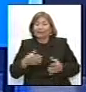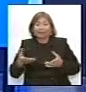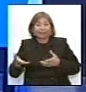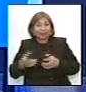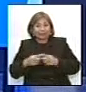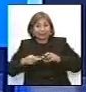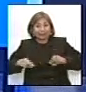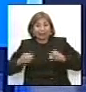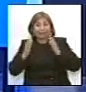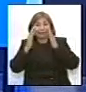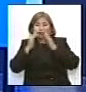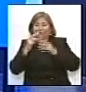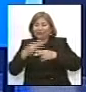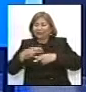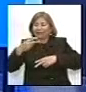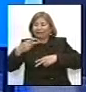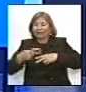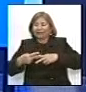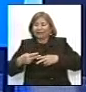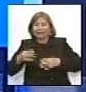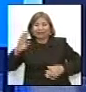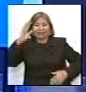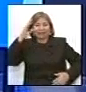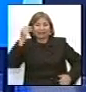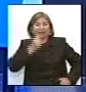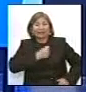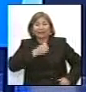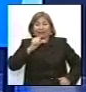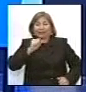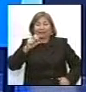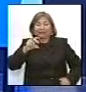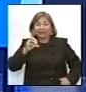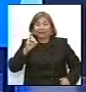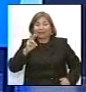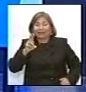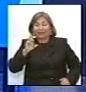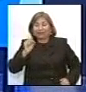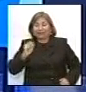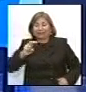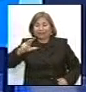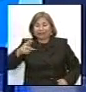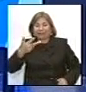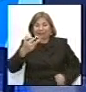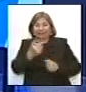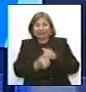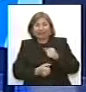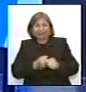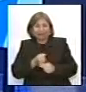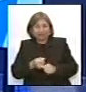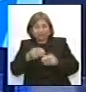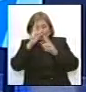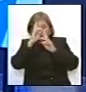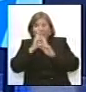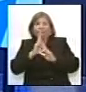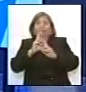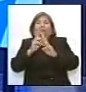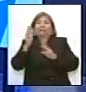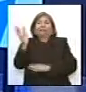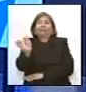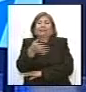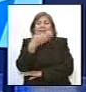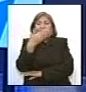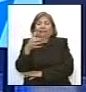Legislativo a los vecinos y personal de la Comisaría de San Andrés, quienes por tercer año consecutivo rindieron homenaje a la